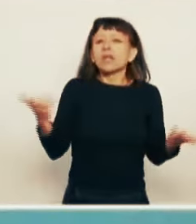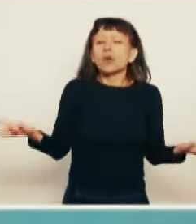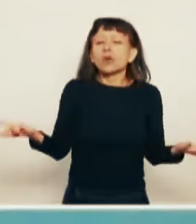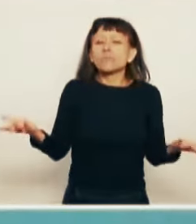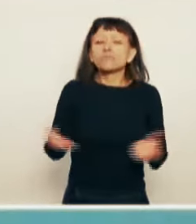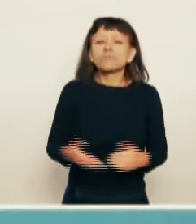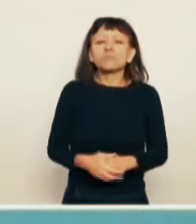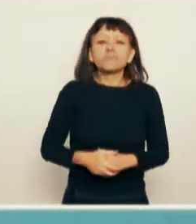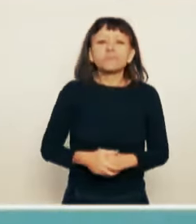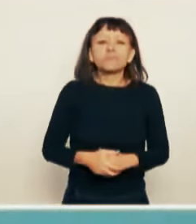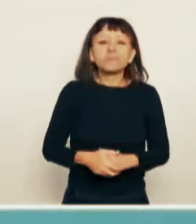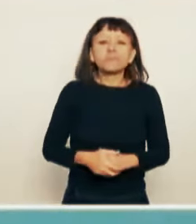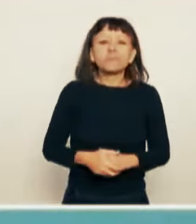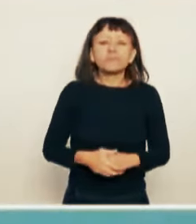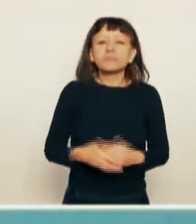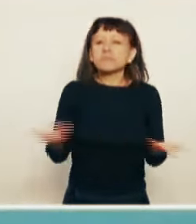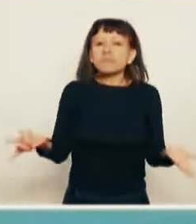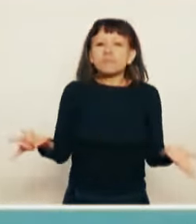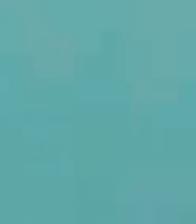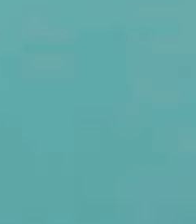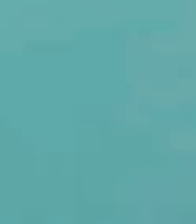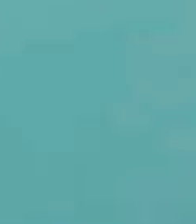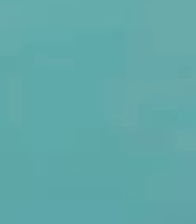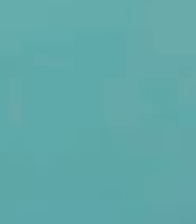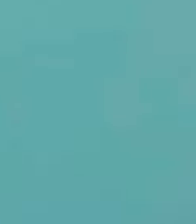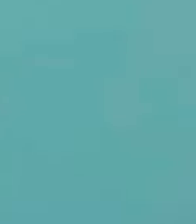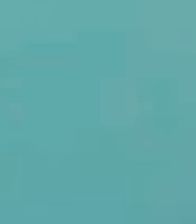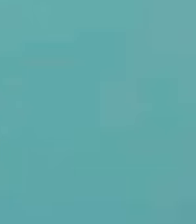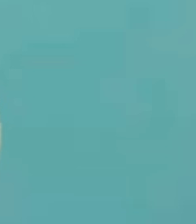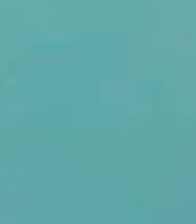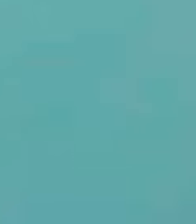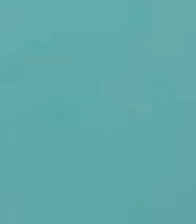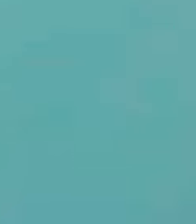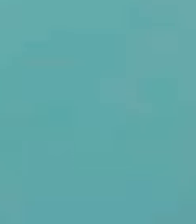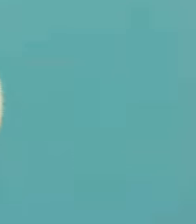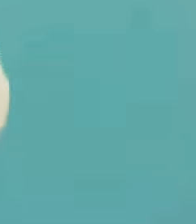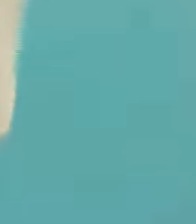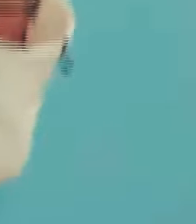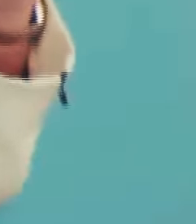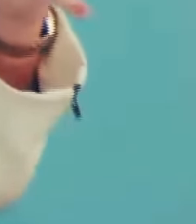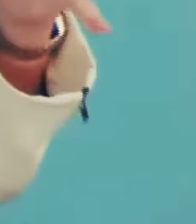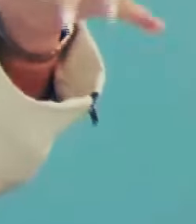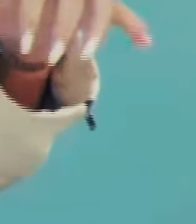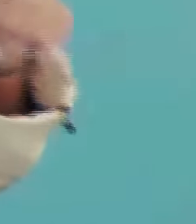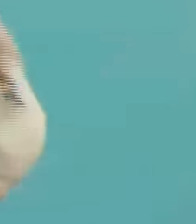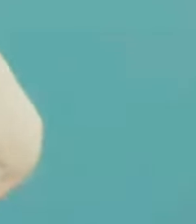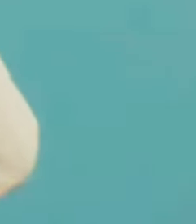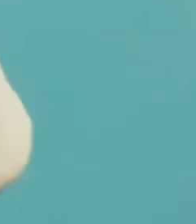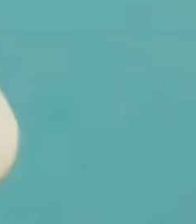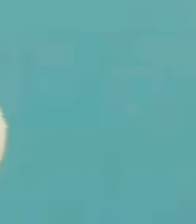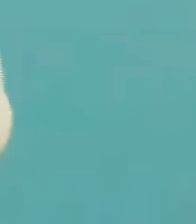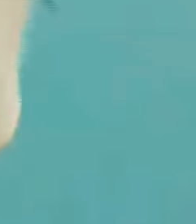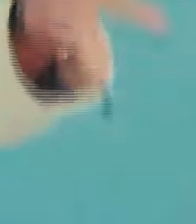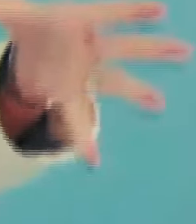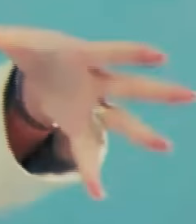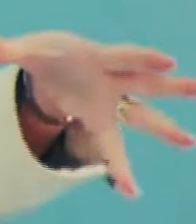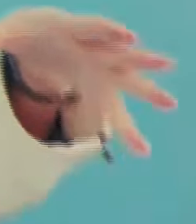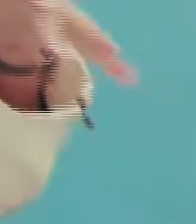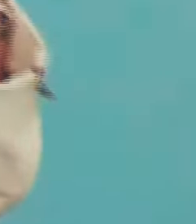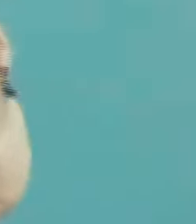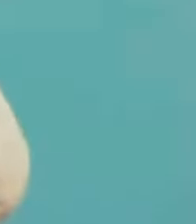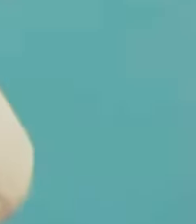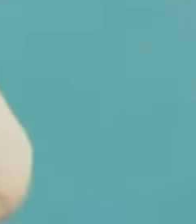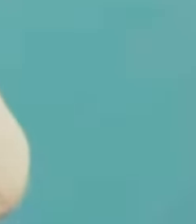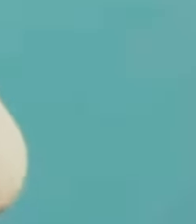entonces, ¿cuál es el problema de este presidente que dice que el Estado no tiene fallos, que los empresarios son